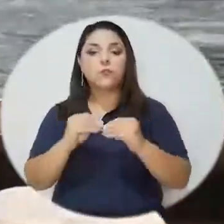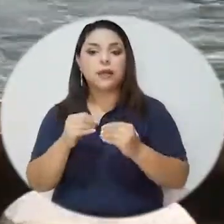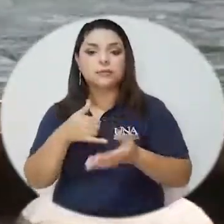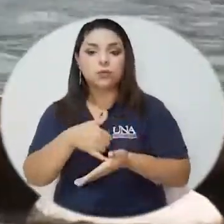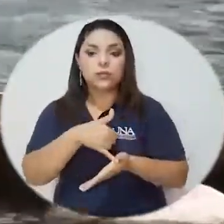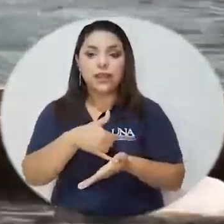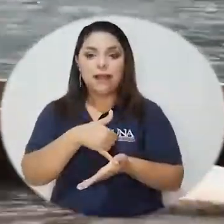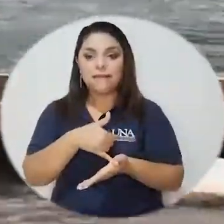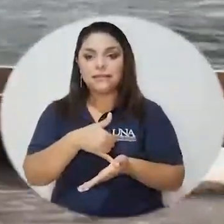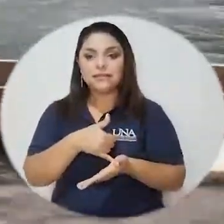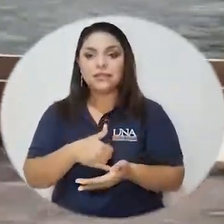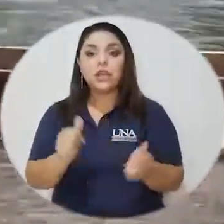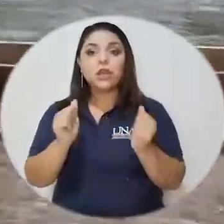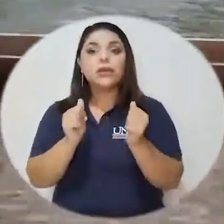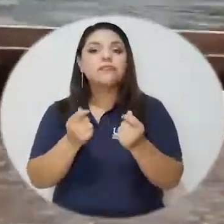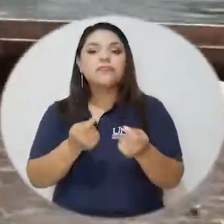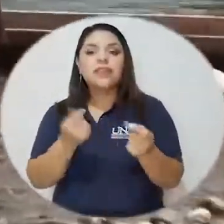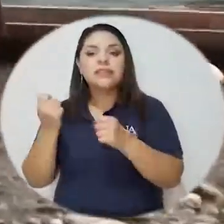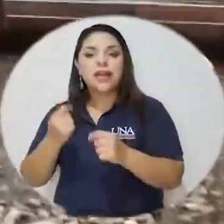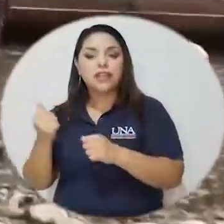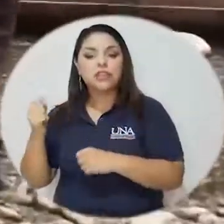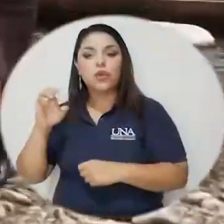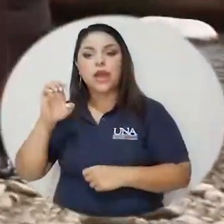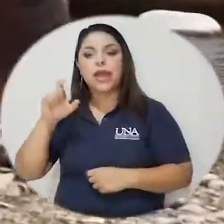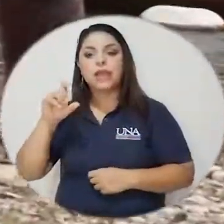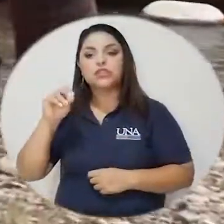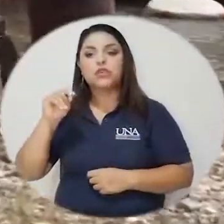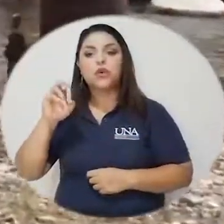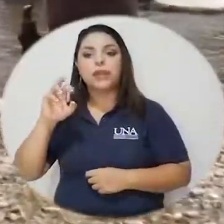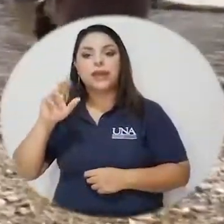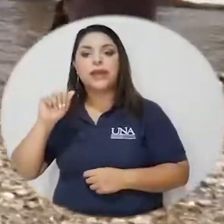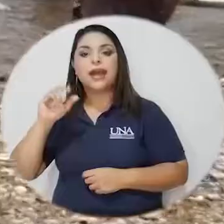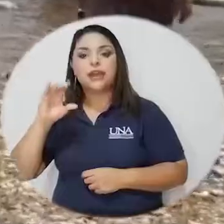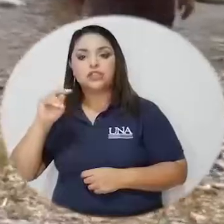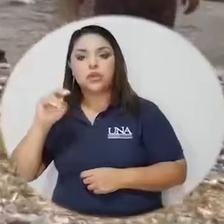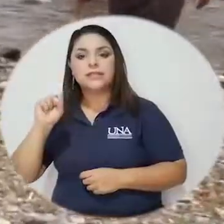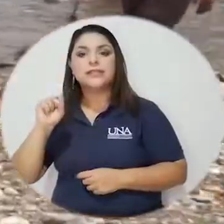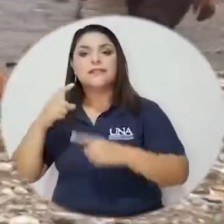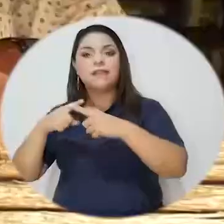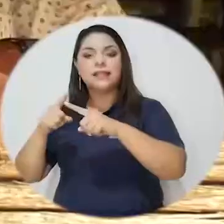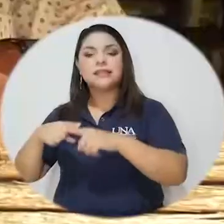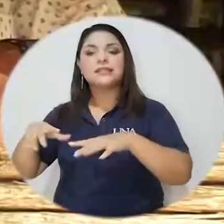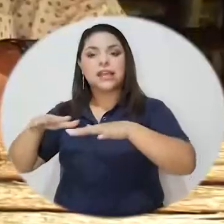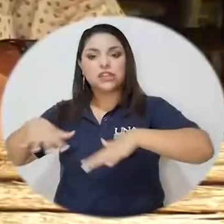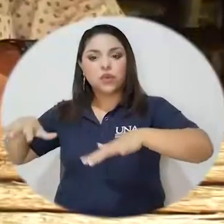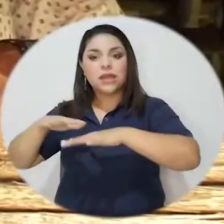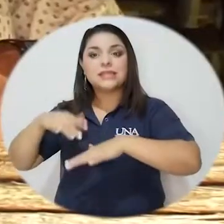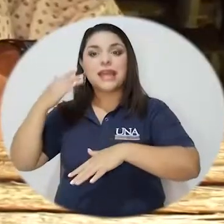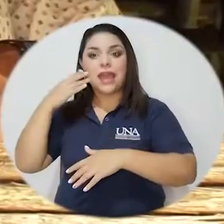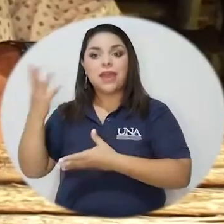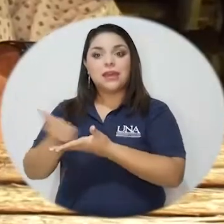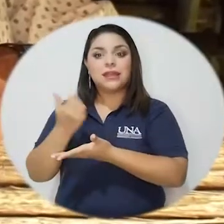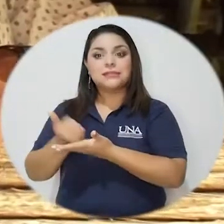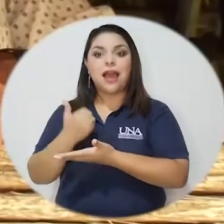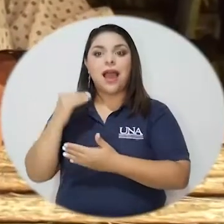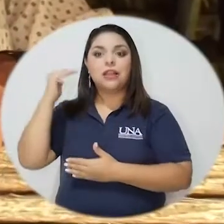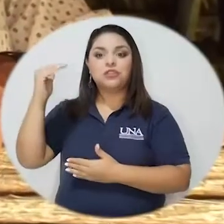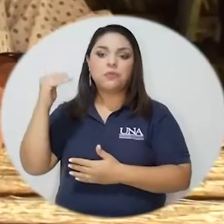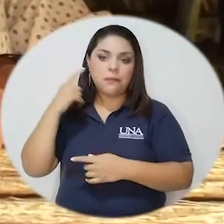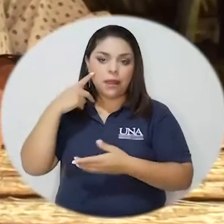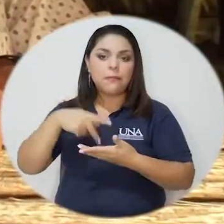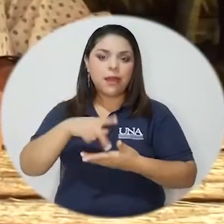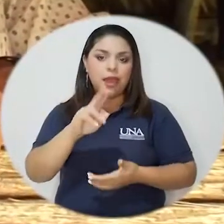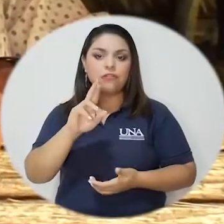proteger a los más vulnerables quitándole exoneraciones o privilegios a ciertos sectores que sabemos que tienen ingresos altos para una